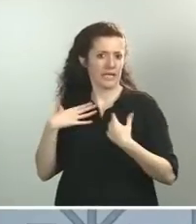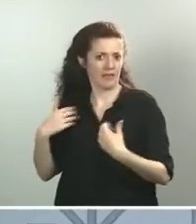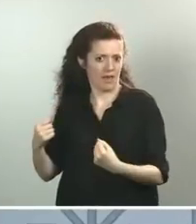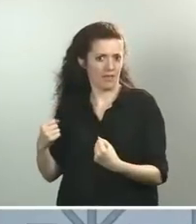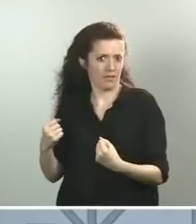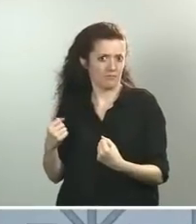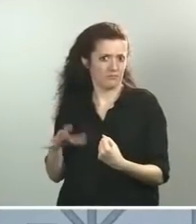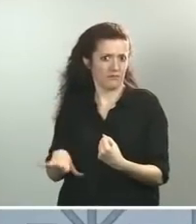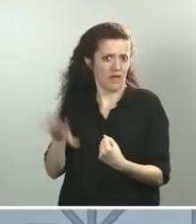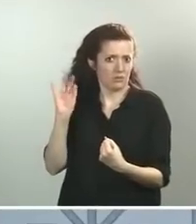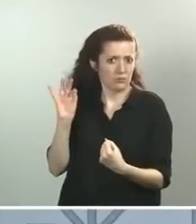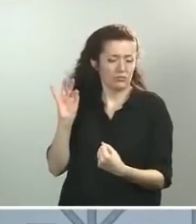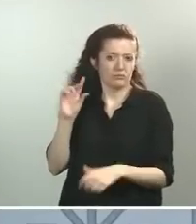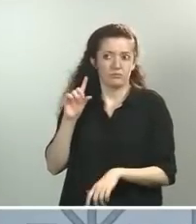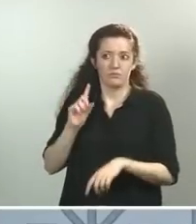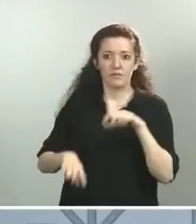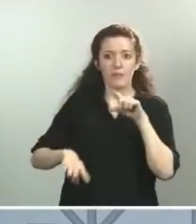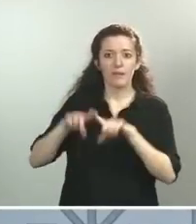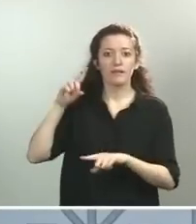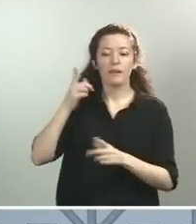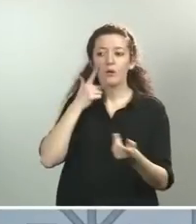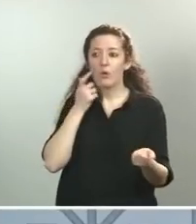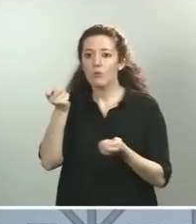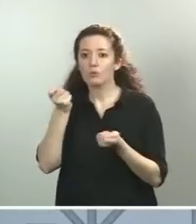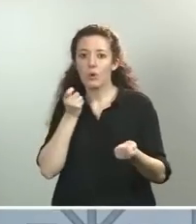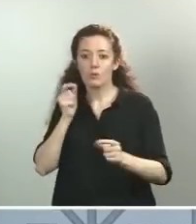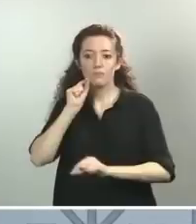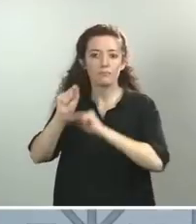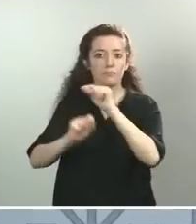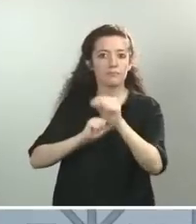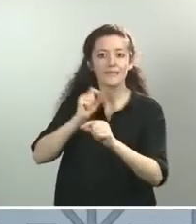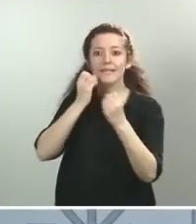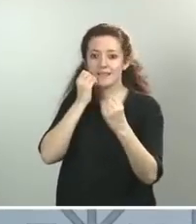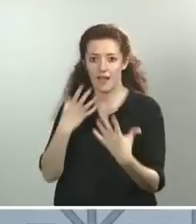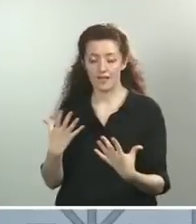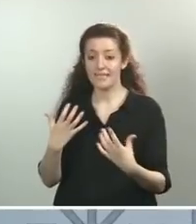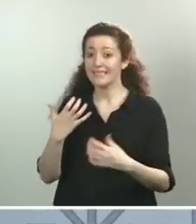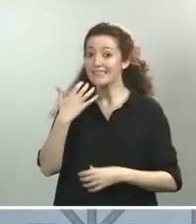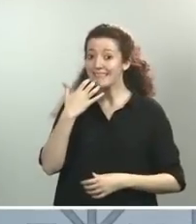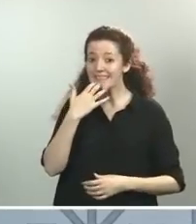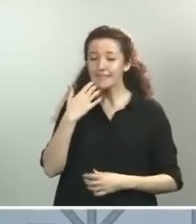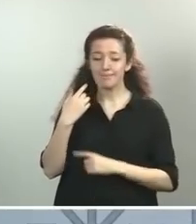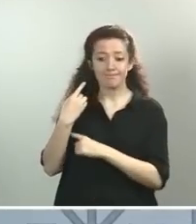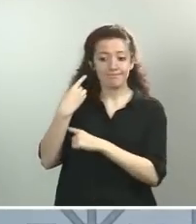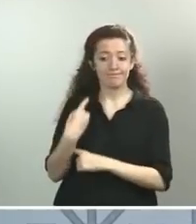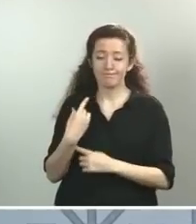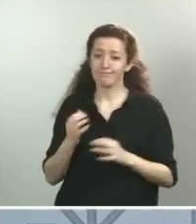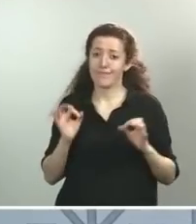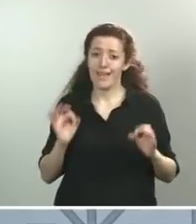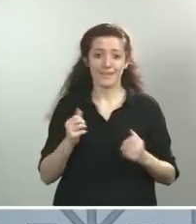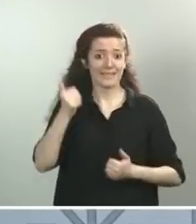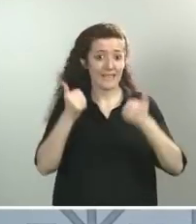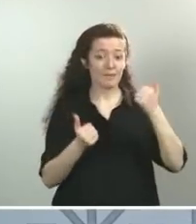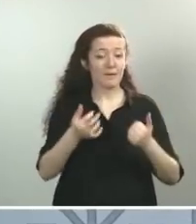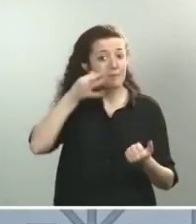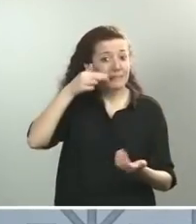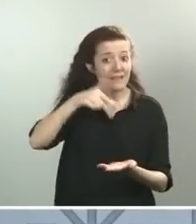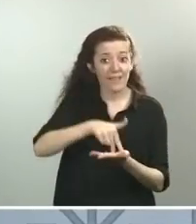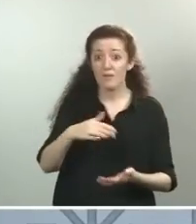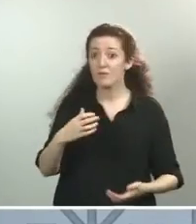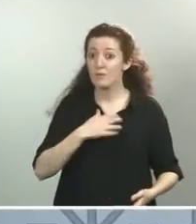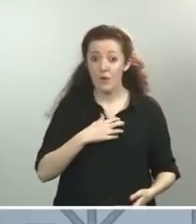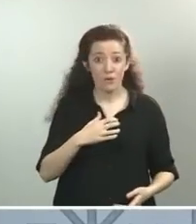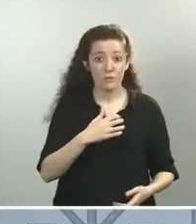este llevando como control da pandemia, se non se pudiera, é moito máis difícil improvisar ao último minuto